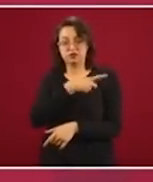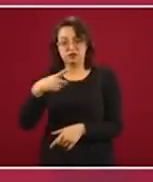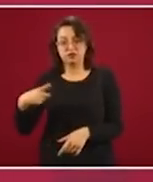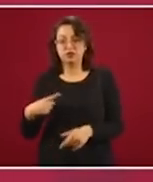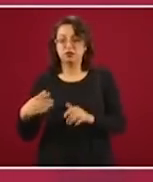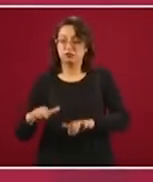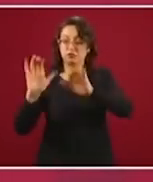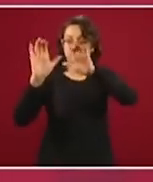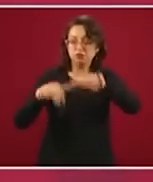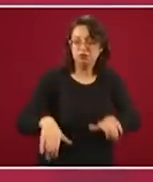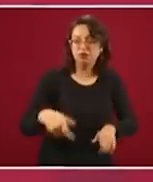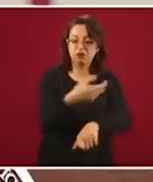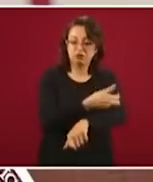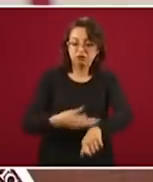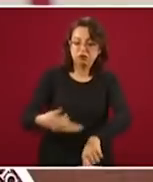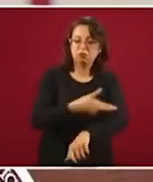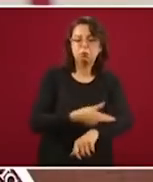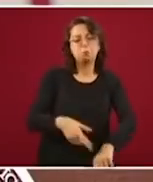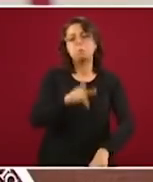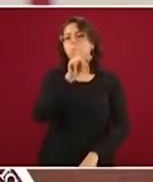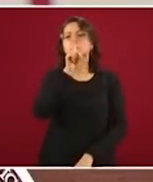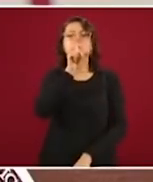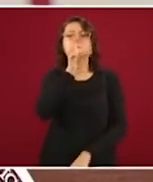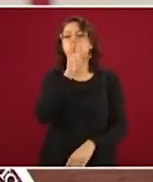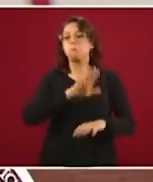Entonces cambia completamente